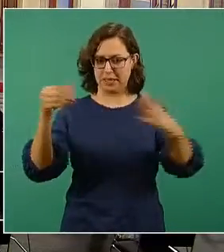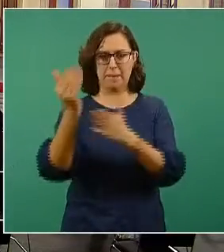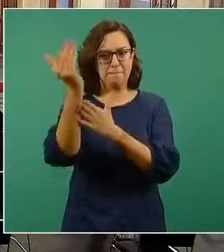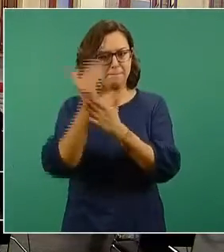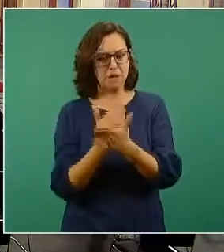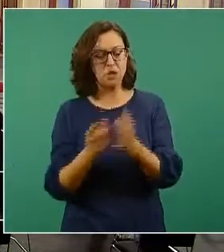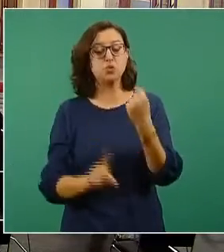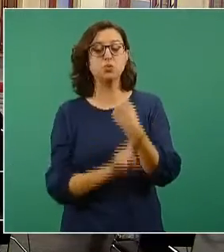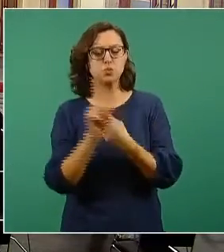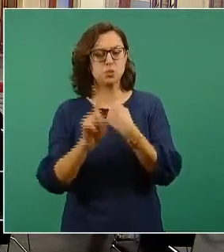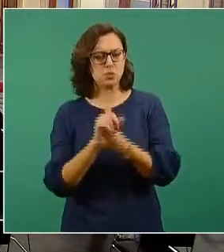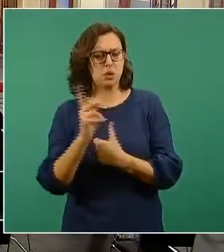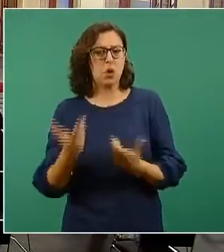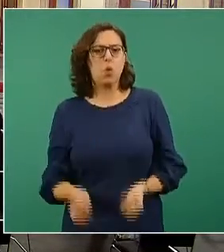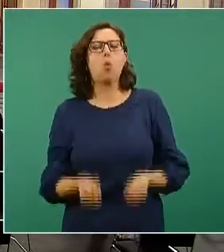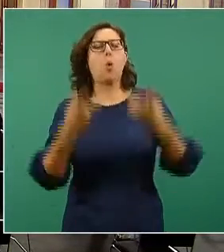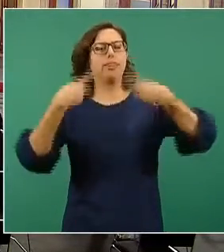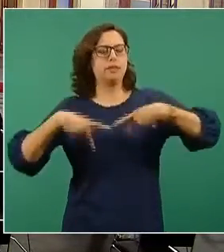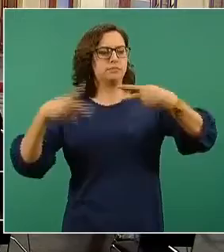la epidemia? Muchas gracias.